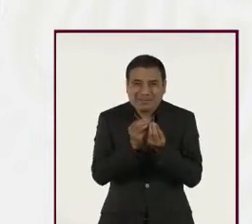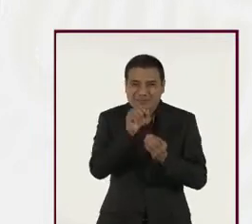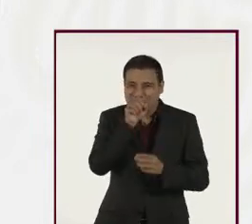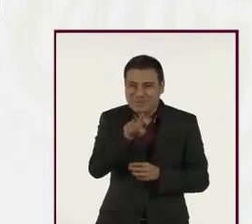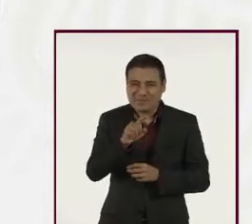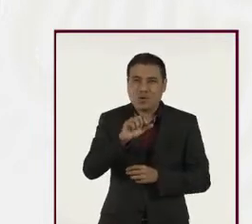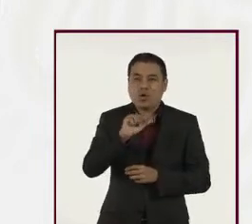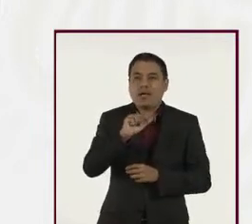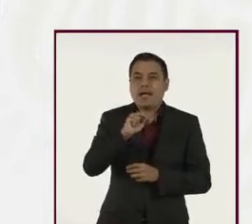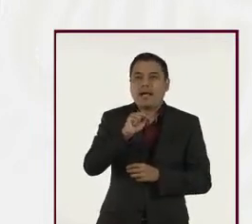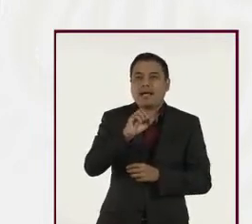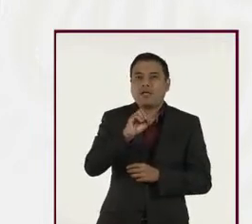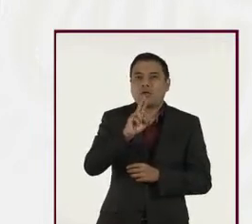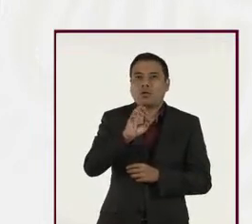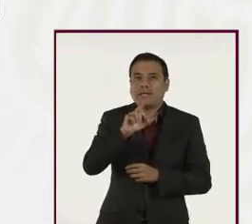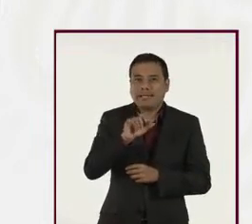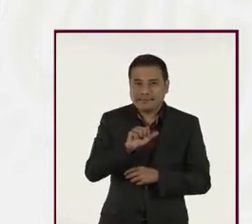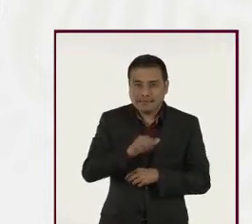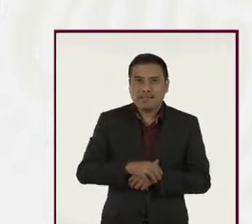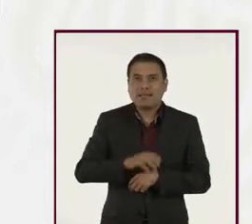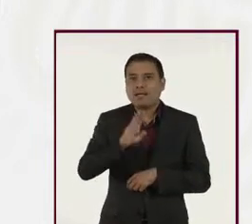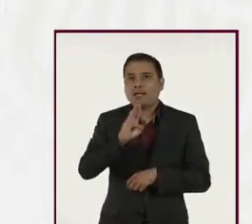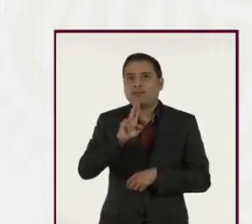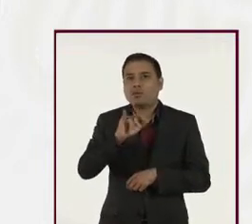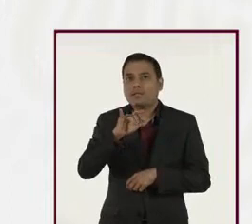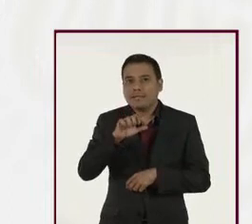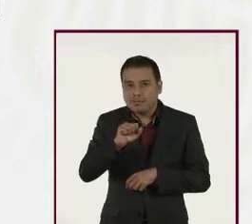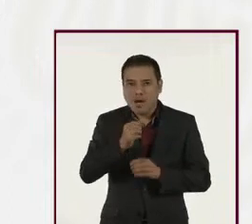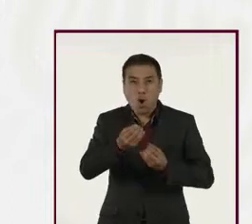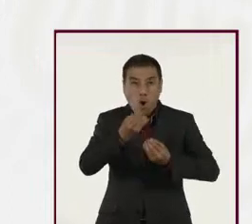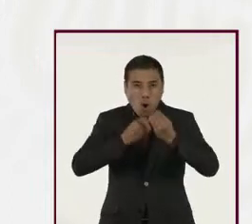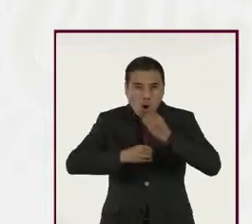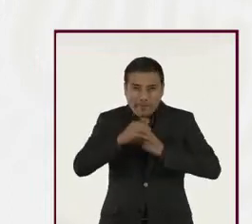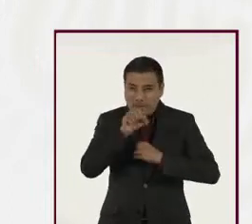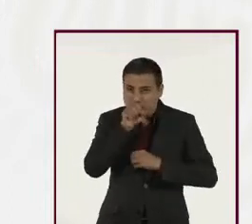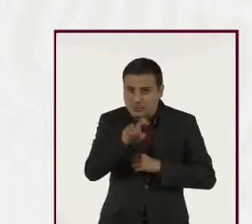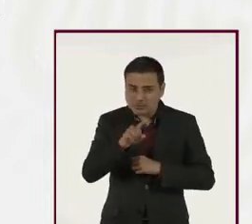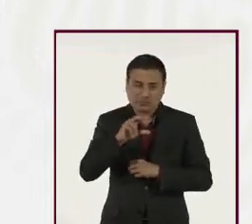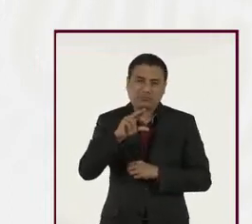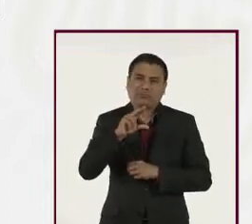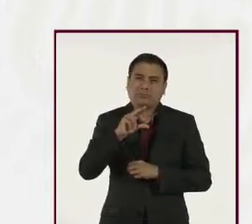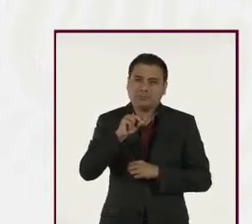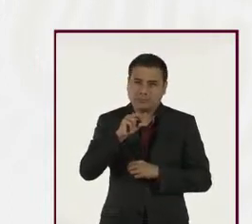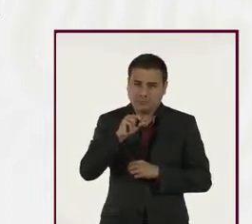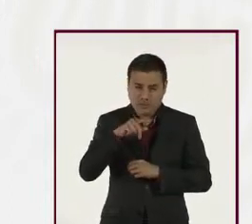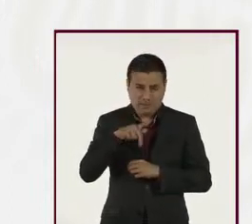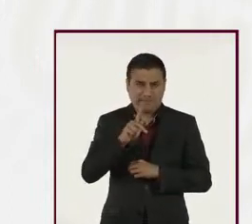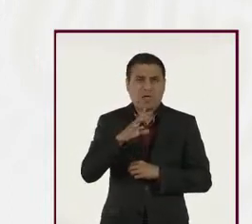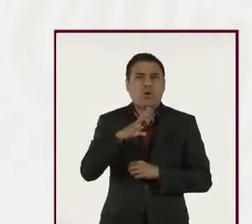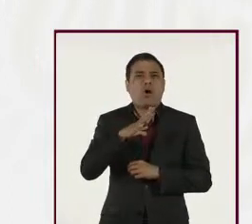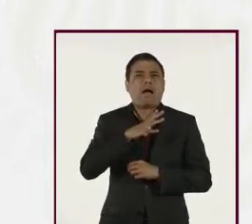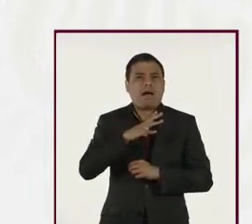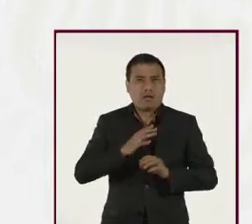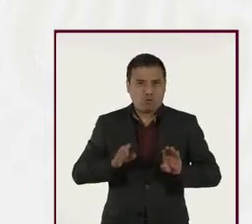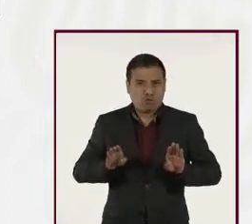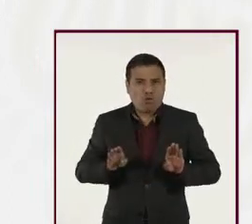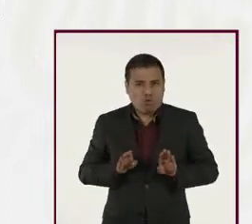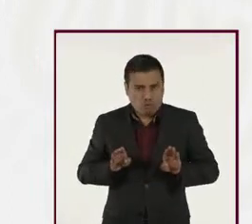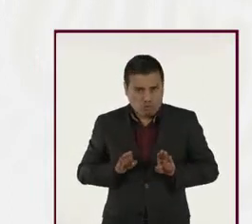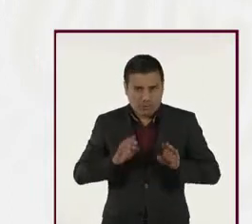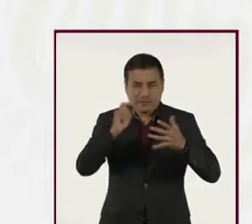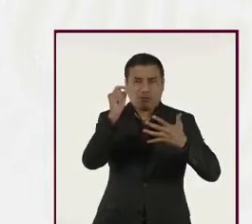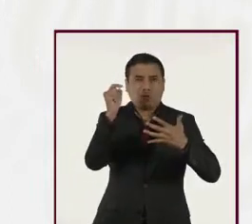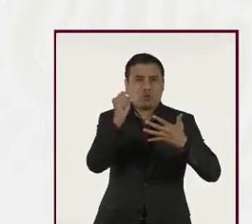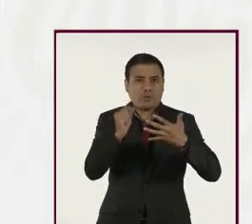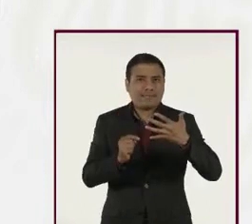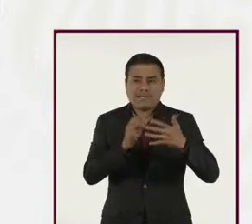por atracón, pero donde sí identificamos que se están presentando conductas desadaptativas o patológicas